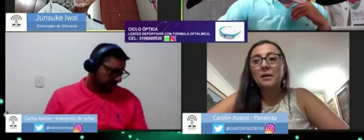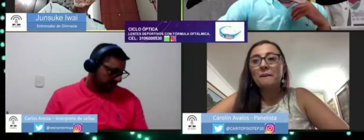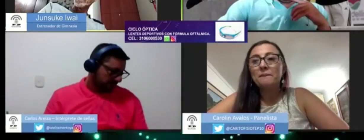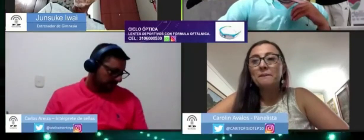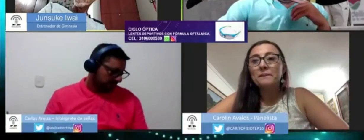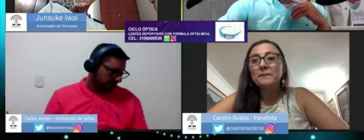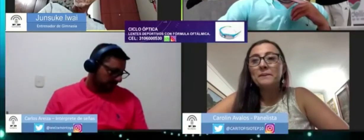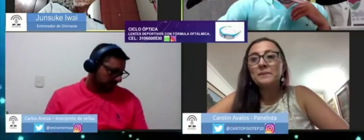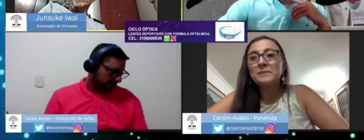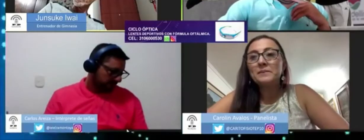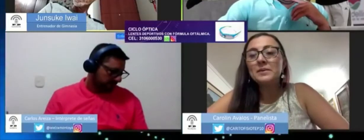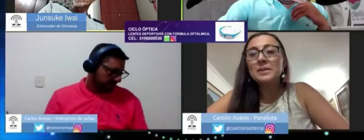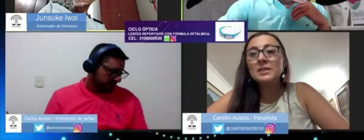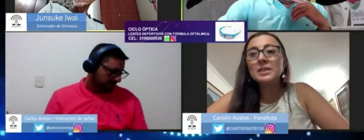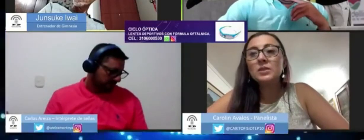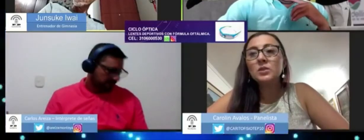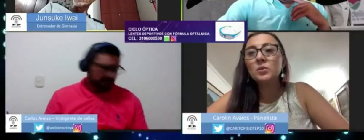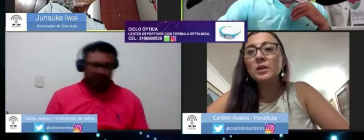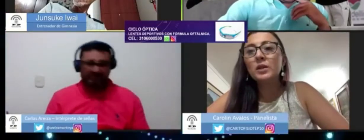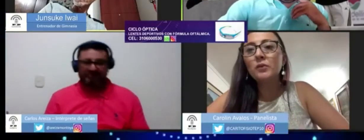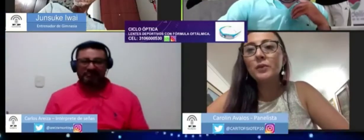Bueno,